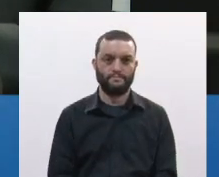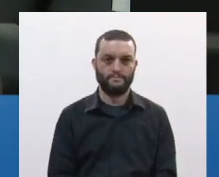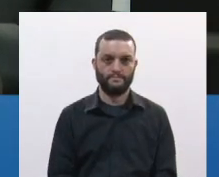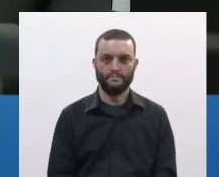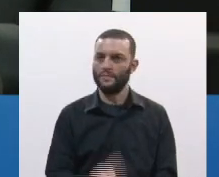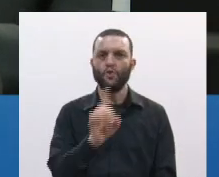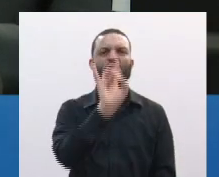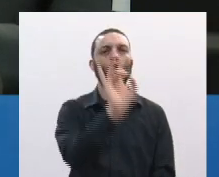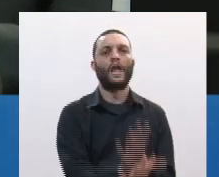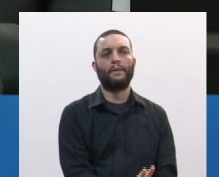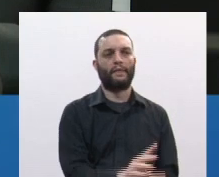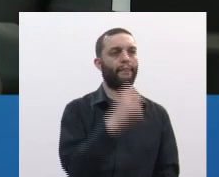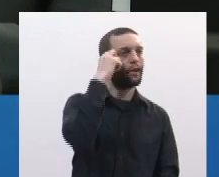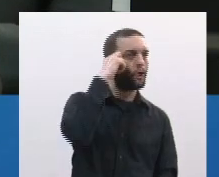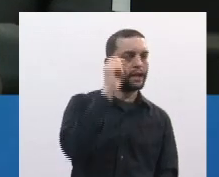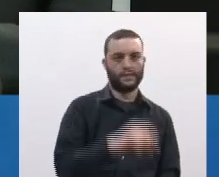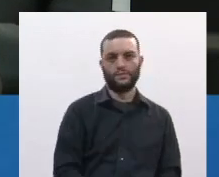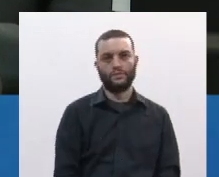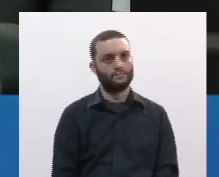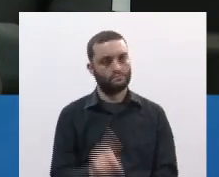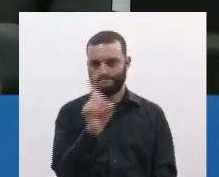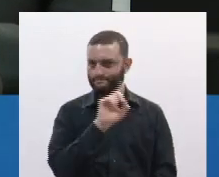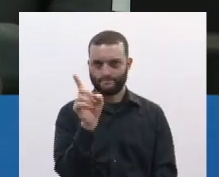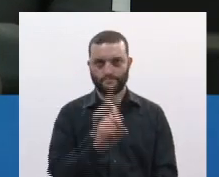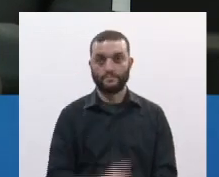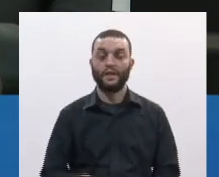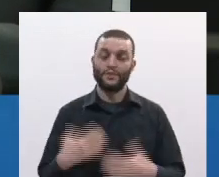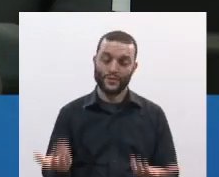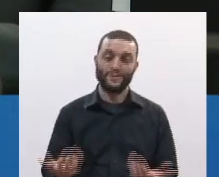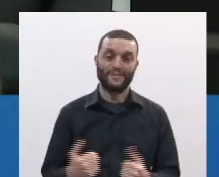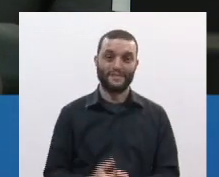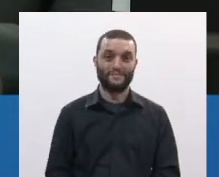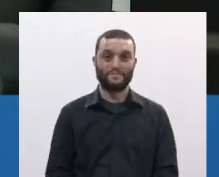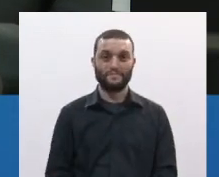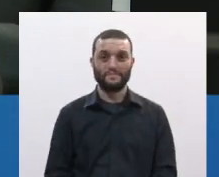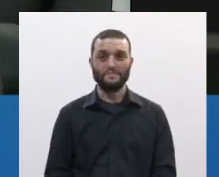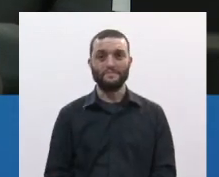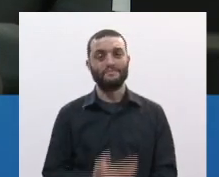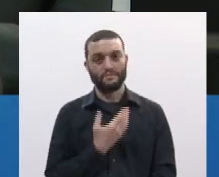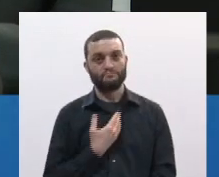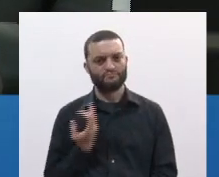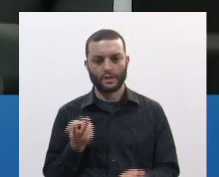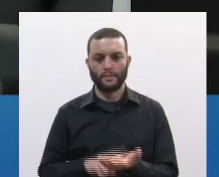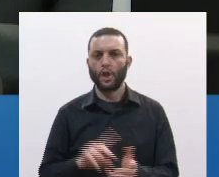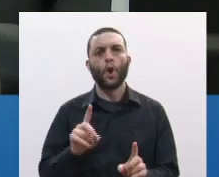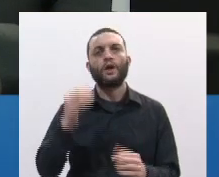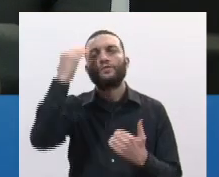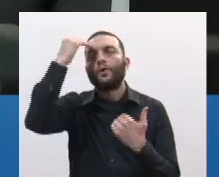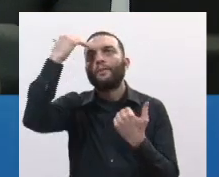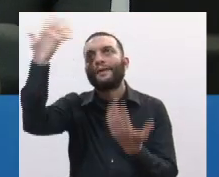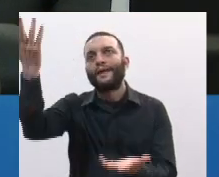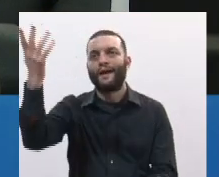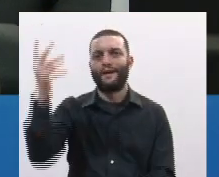esta ley fuera sancionada. Por eso, la verdad, presidente, que reitero, no vengo a